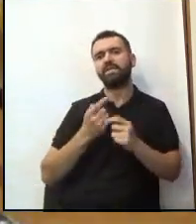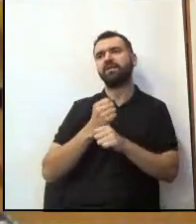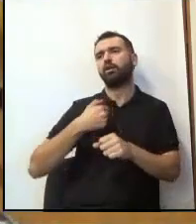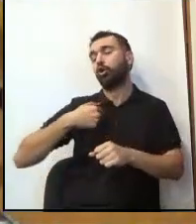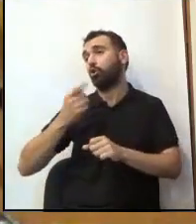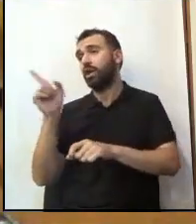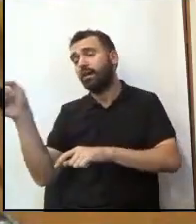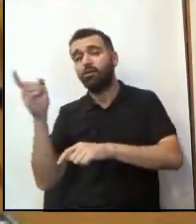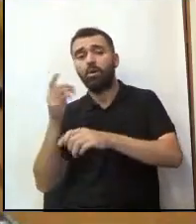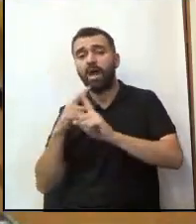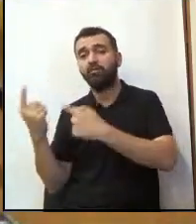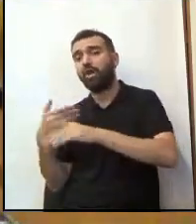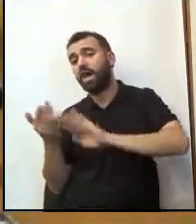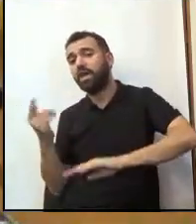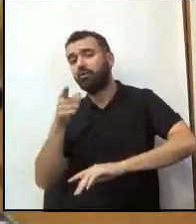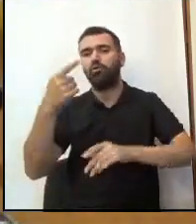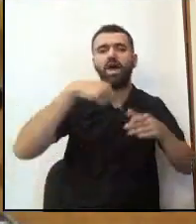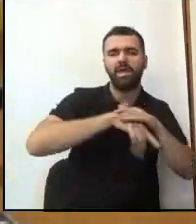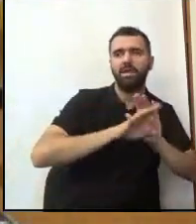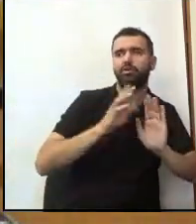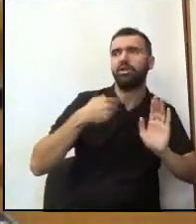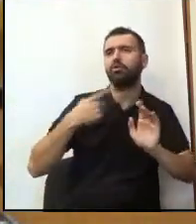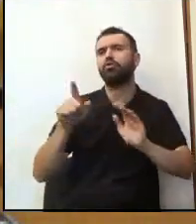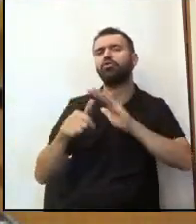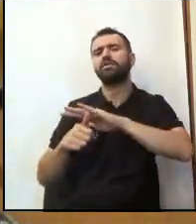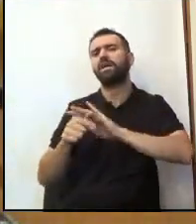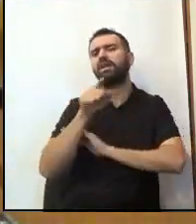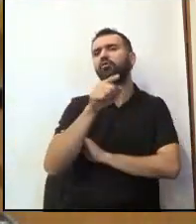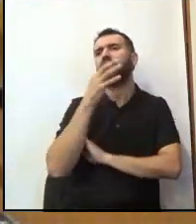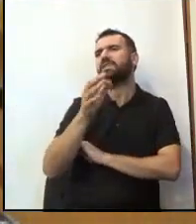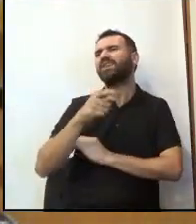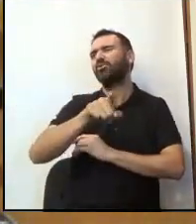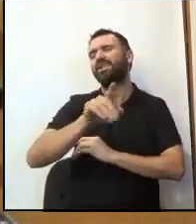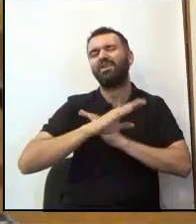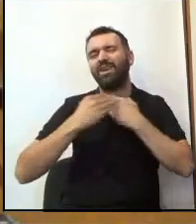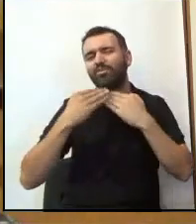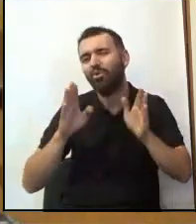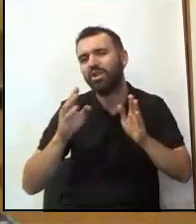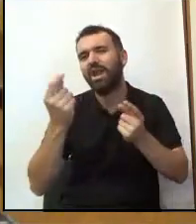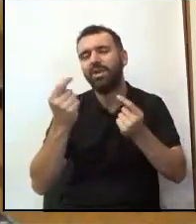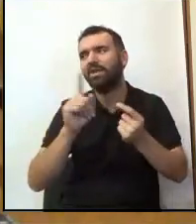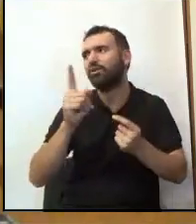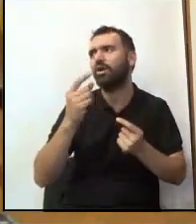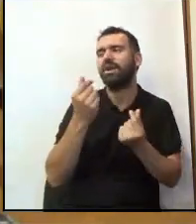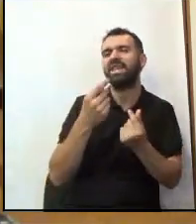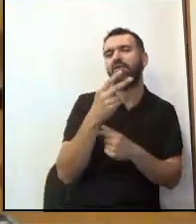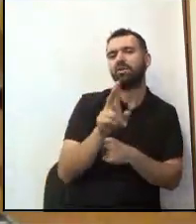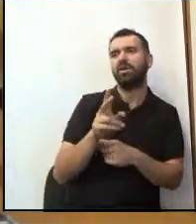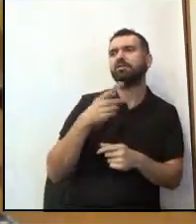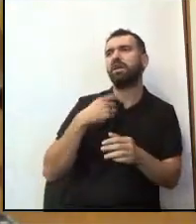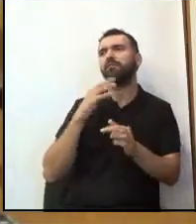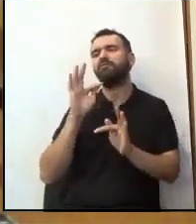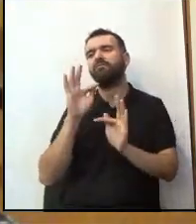no, que tú trabajas allá adentro. Que no sé qué, que otro concejal esté diciendo que a ustedes no les importa la plata porque no es plata de ustedes. O sea, no estamos